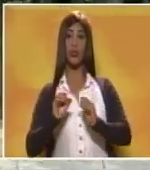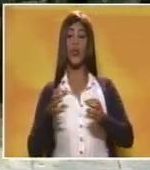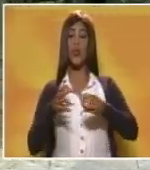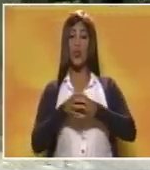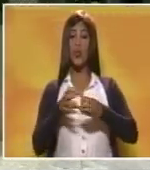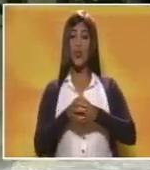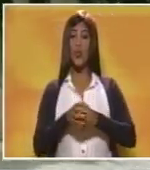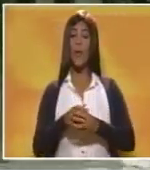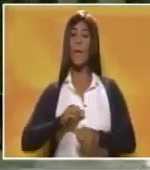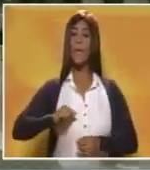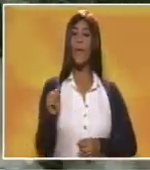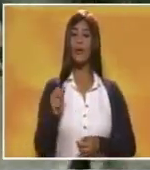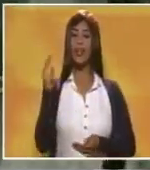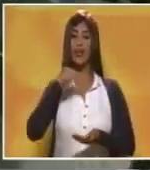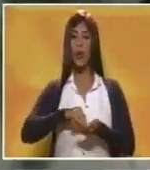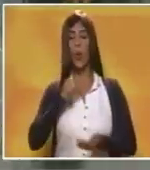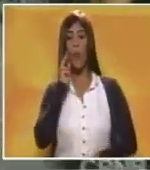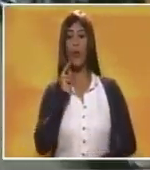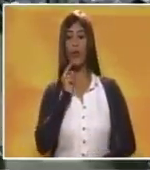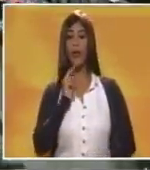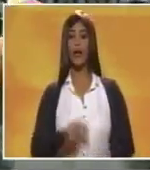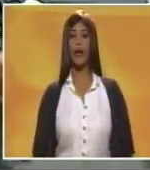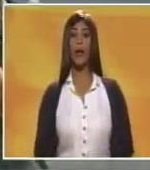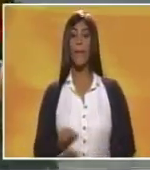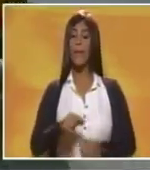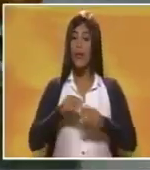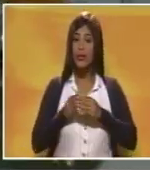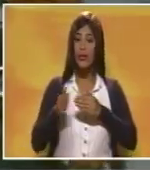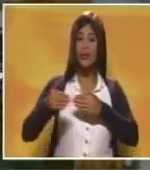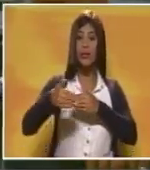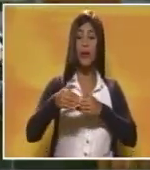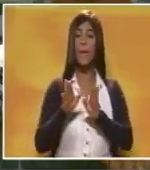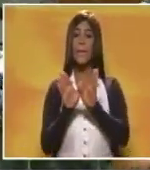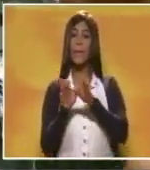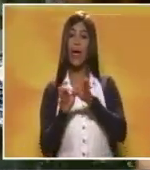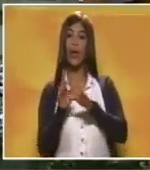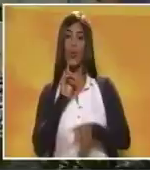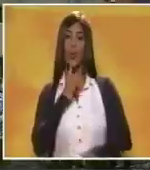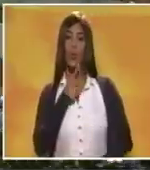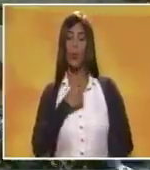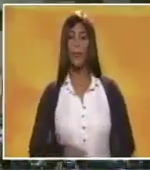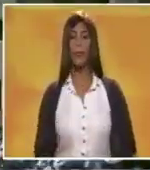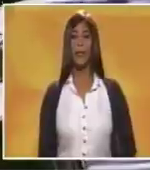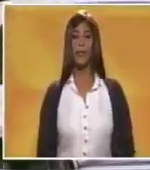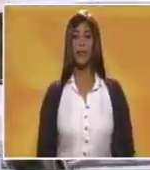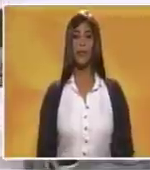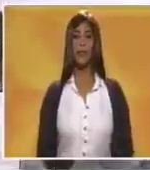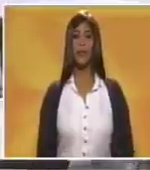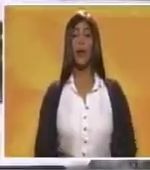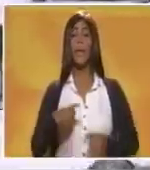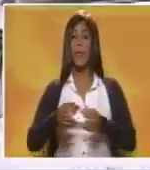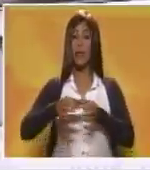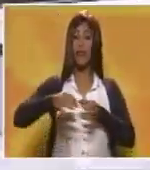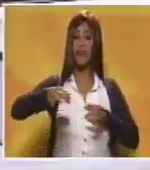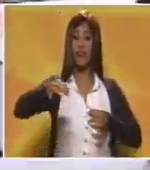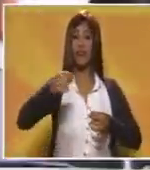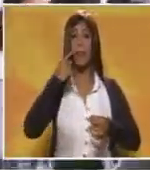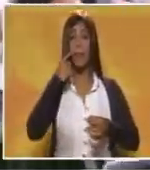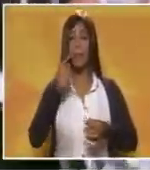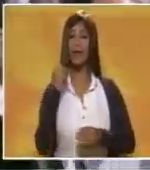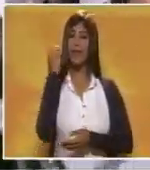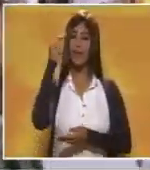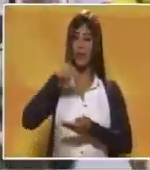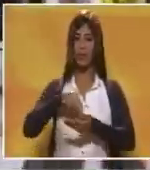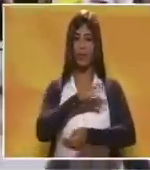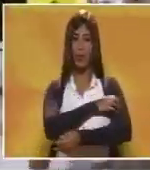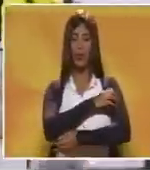conformada por efectivos de la Policía Nacional Bolivariana justo en la esquina de Pajarito, más varios metros más adelante del Palacio